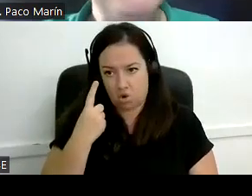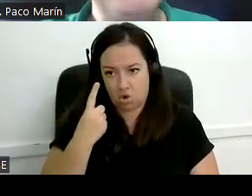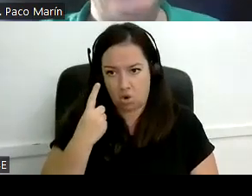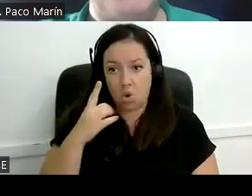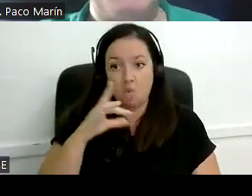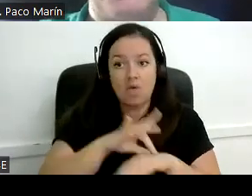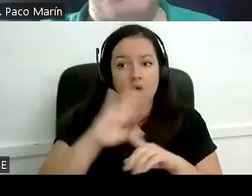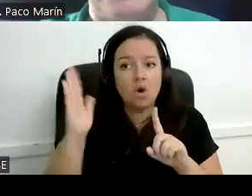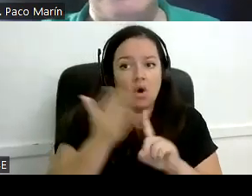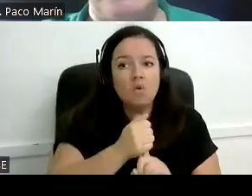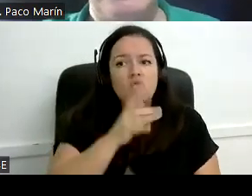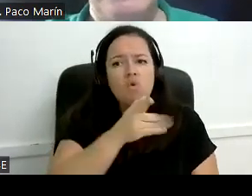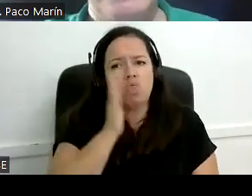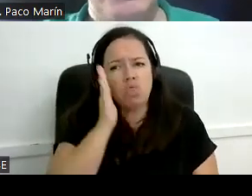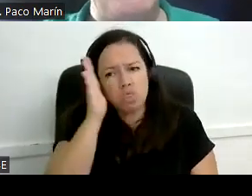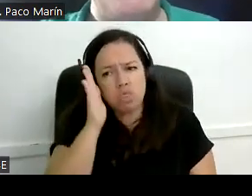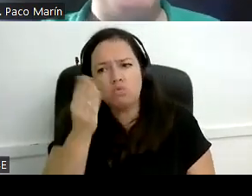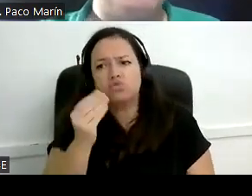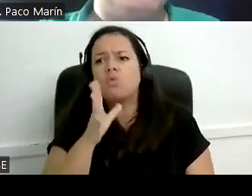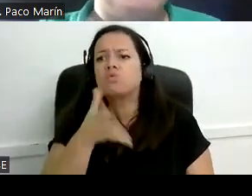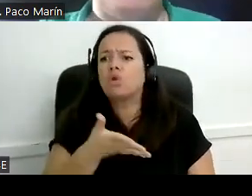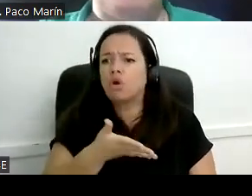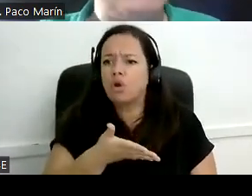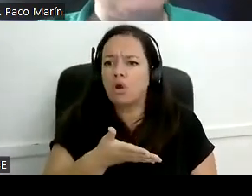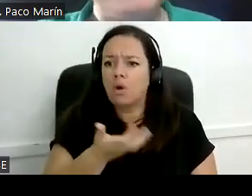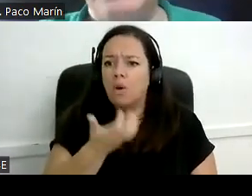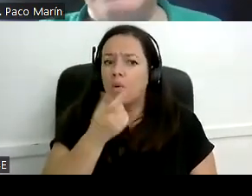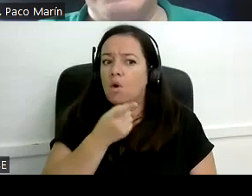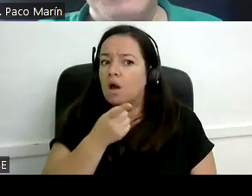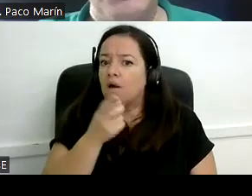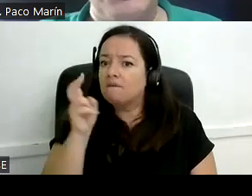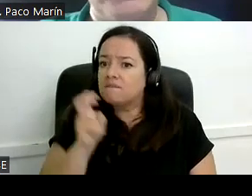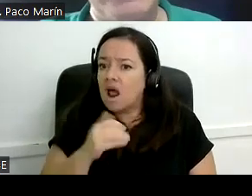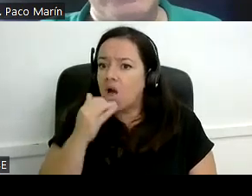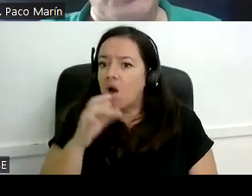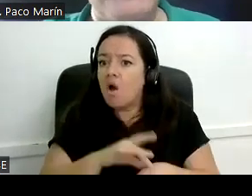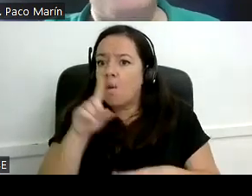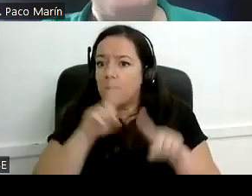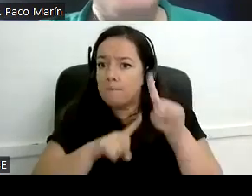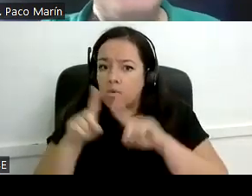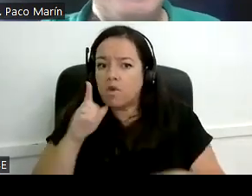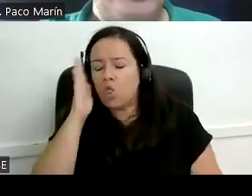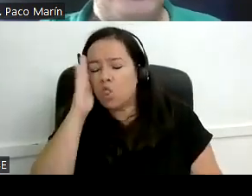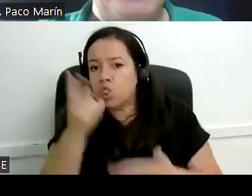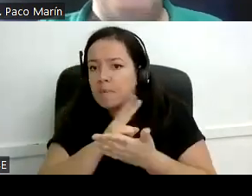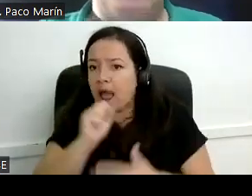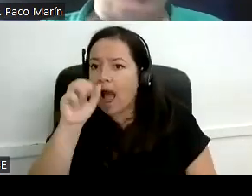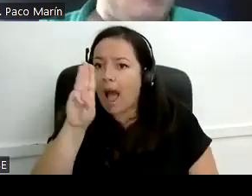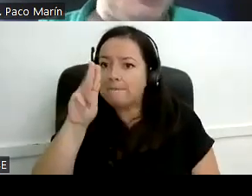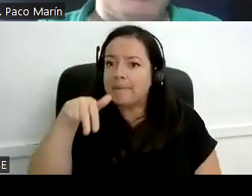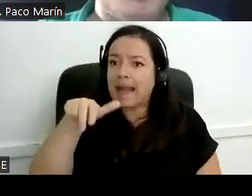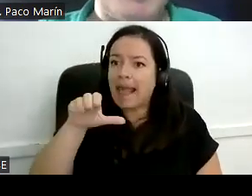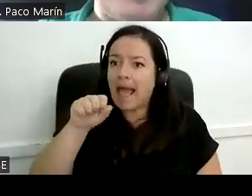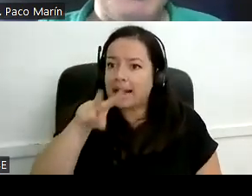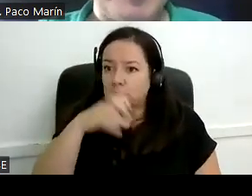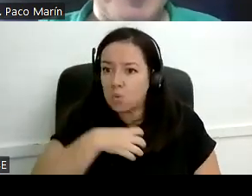averiguado cuál es la causa de la hipersomnia, es decir, que no sea por un síndrome de apneas obstructivas del sueño, que no sea